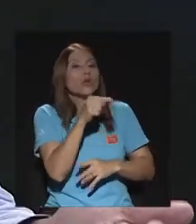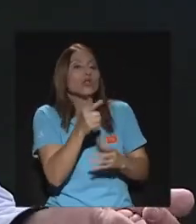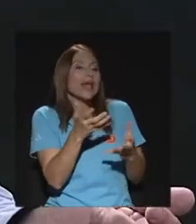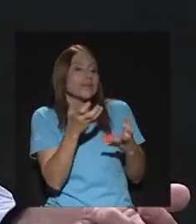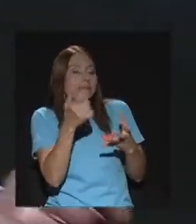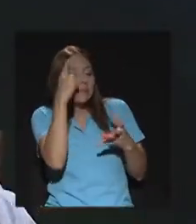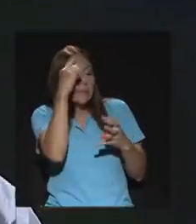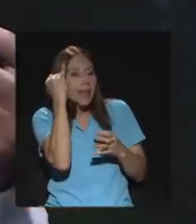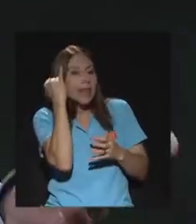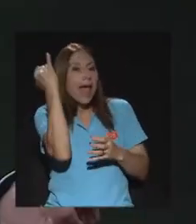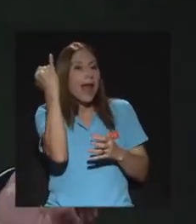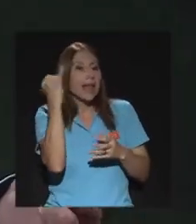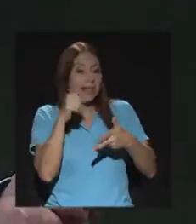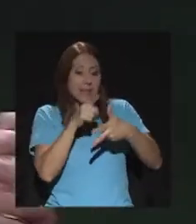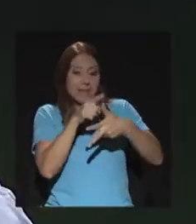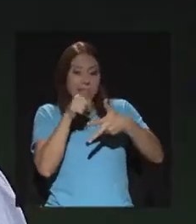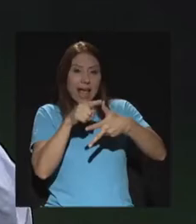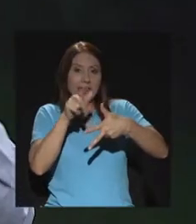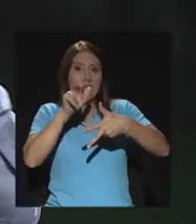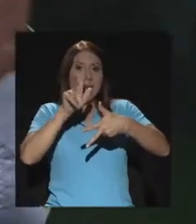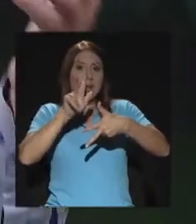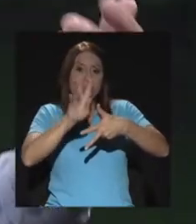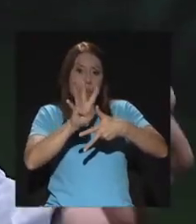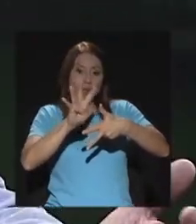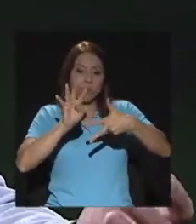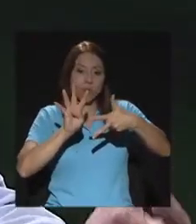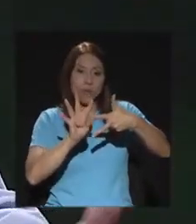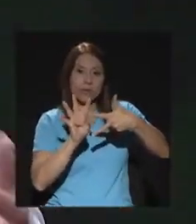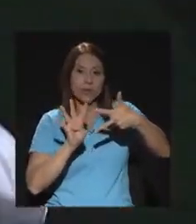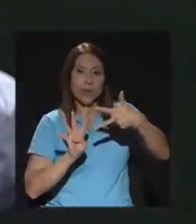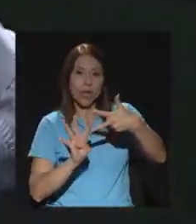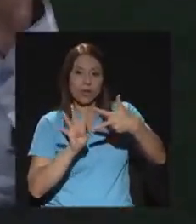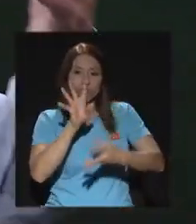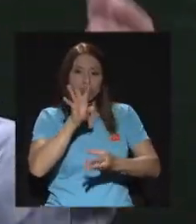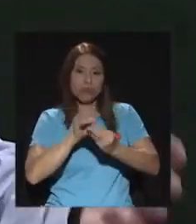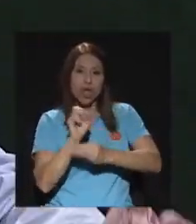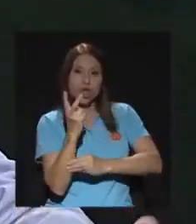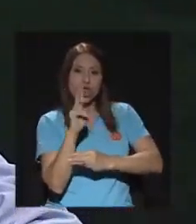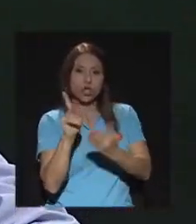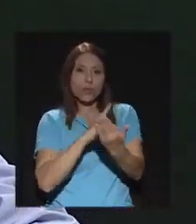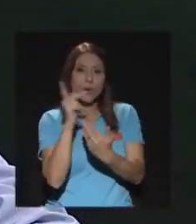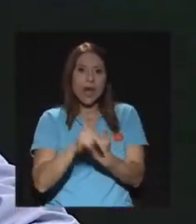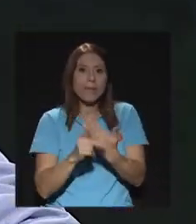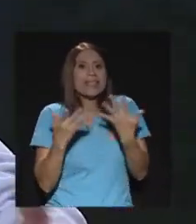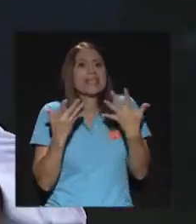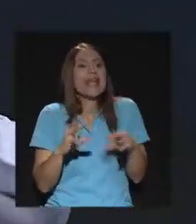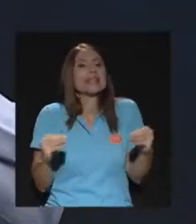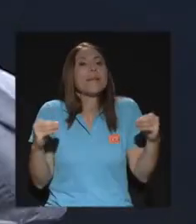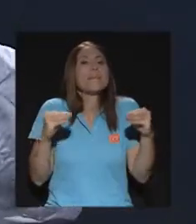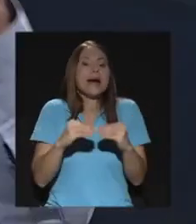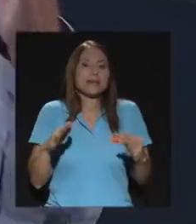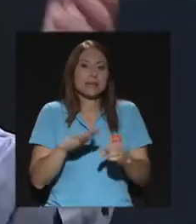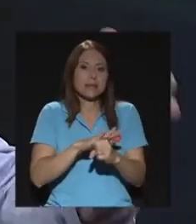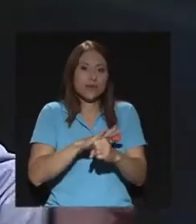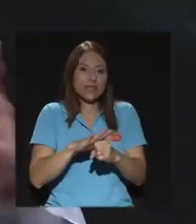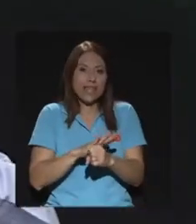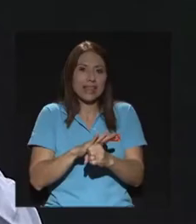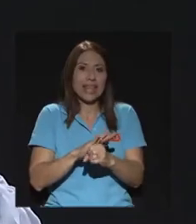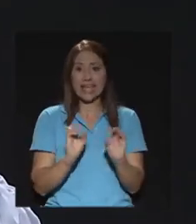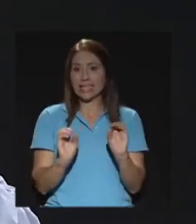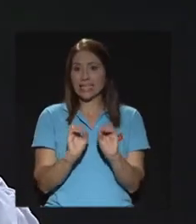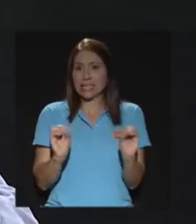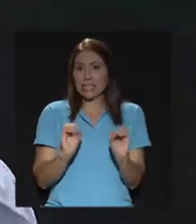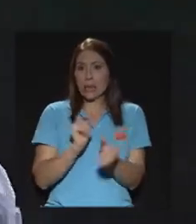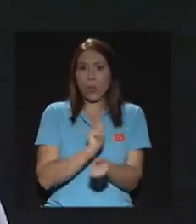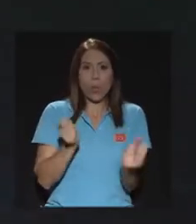12 programas, que más que el suficiente con lo que tiene el Estado en este momento, sin modificar ninguna ley, nada